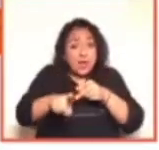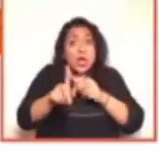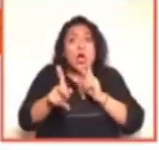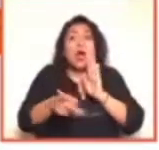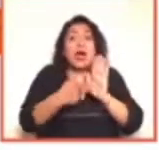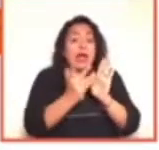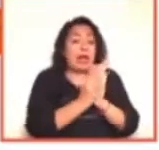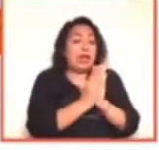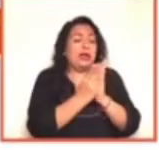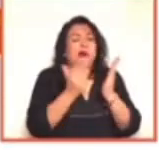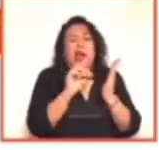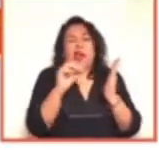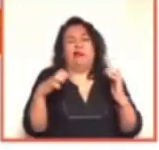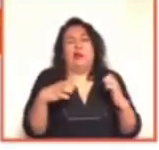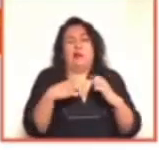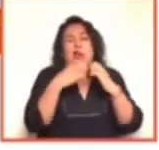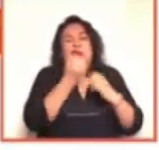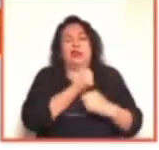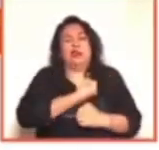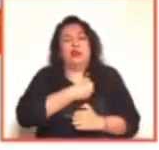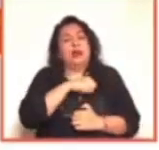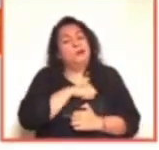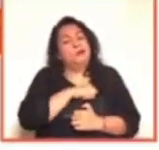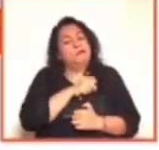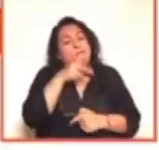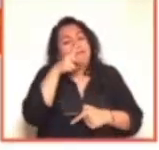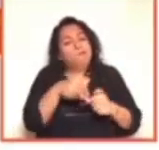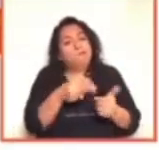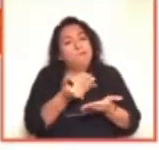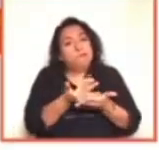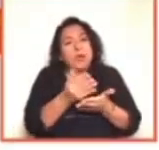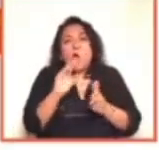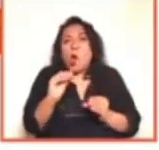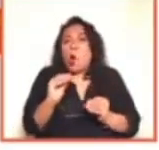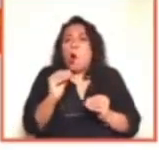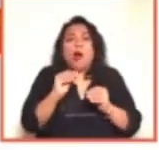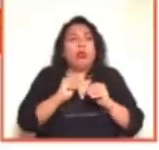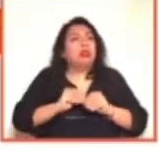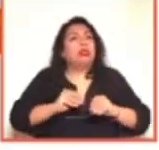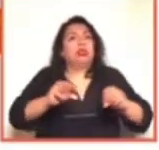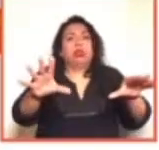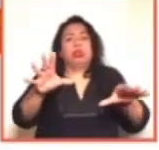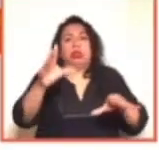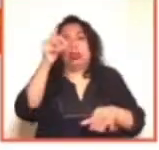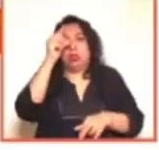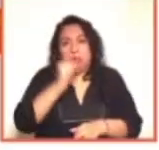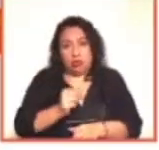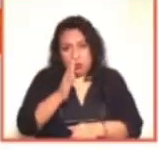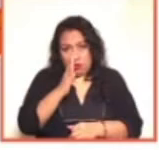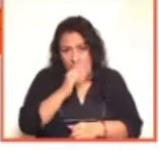que por la cuestión sanitaria tuvieron que esperar o no les pudieron dar la publicidad planeada.